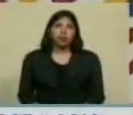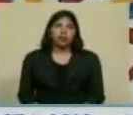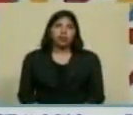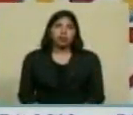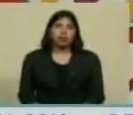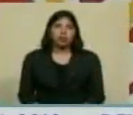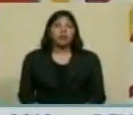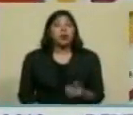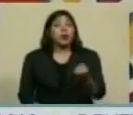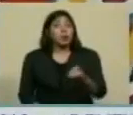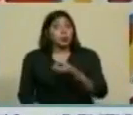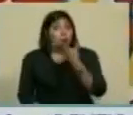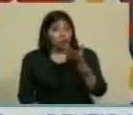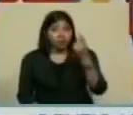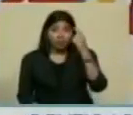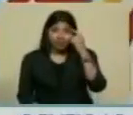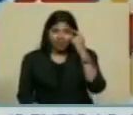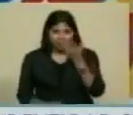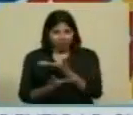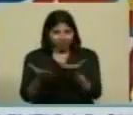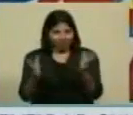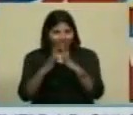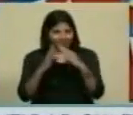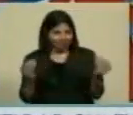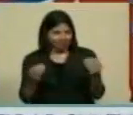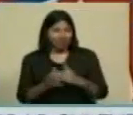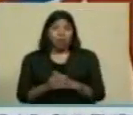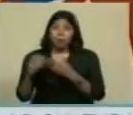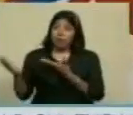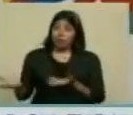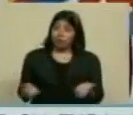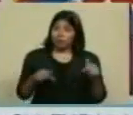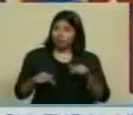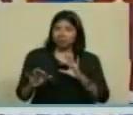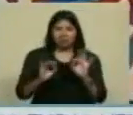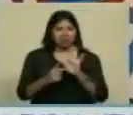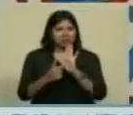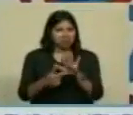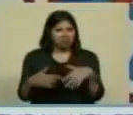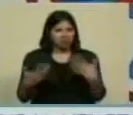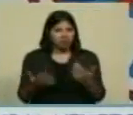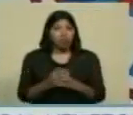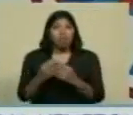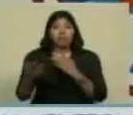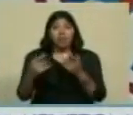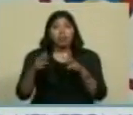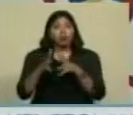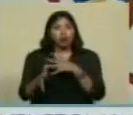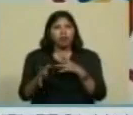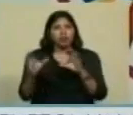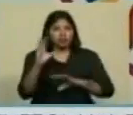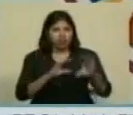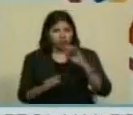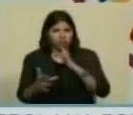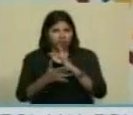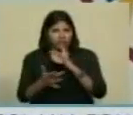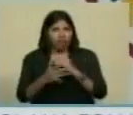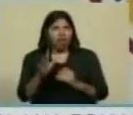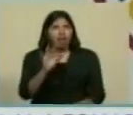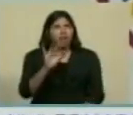Muy buenos días, todas y todos. Bienvenidos a la presentación de la Feria Internacional de Ciencia y Tecnología